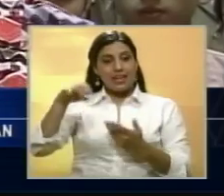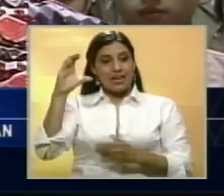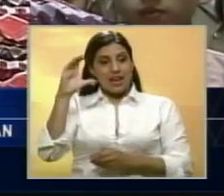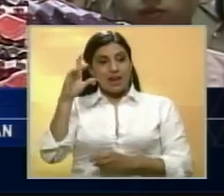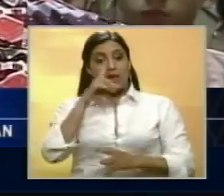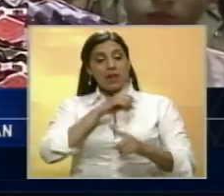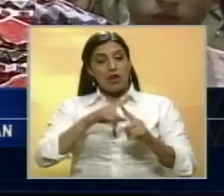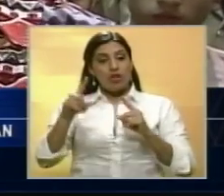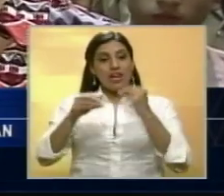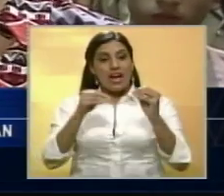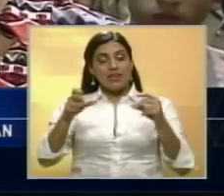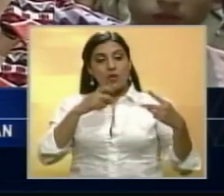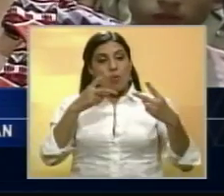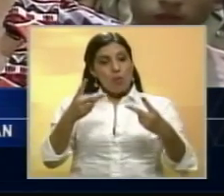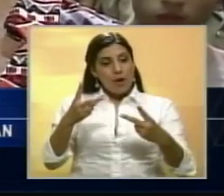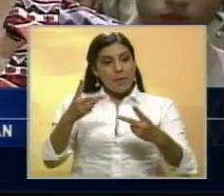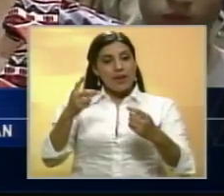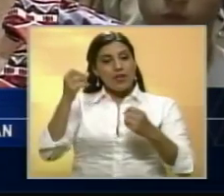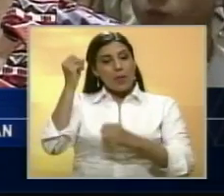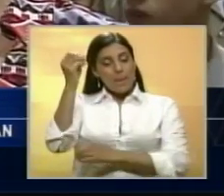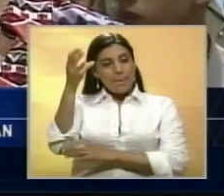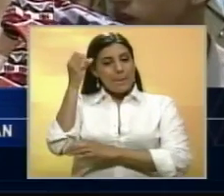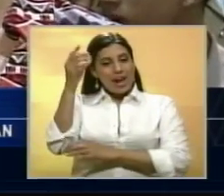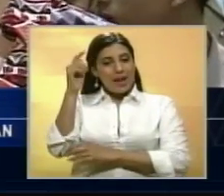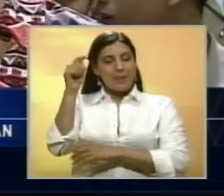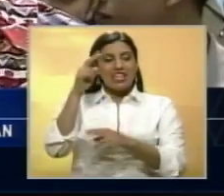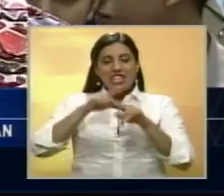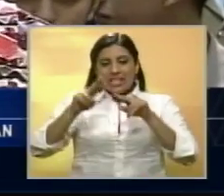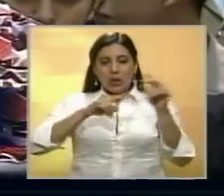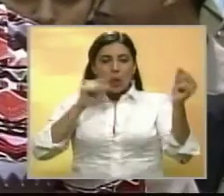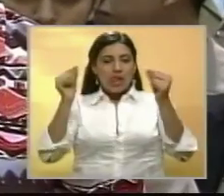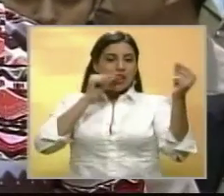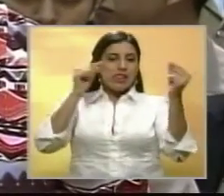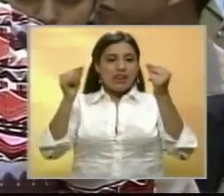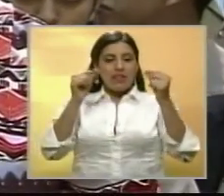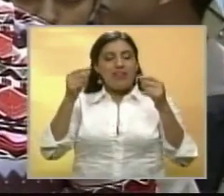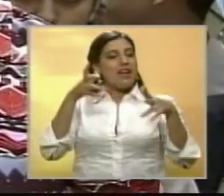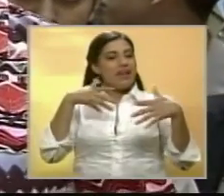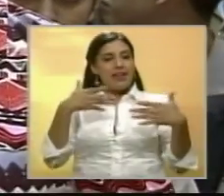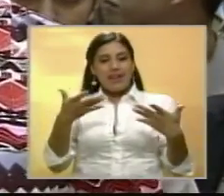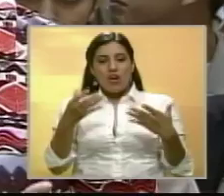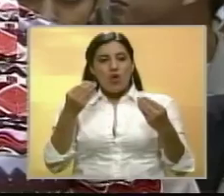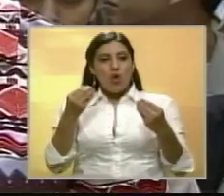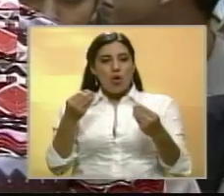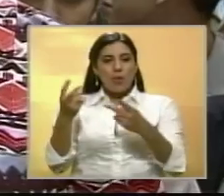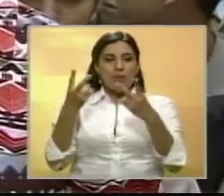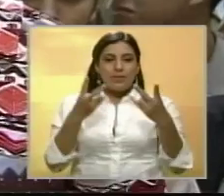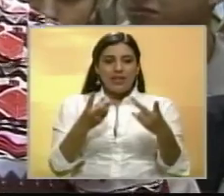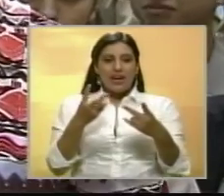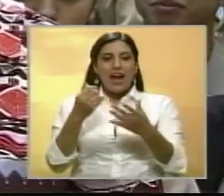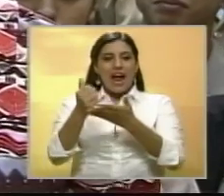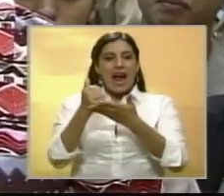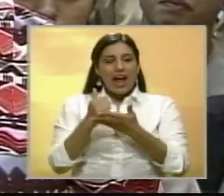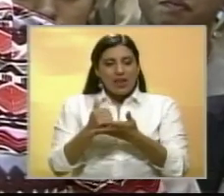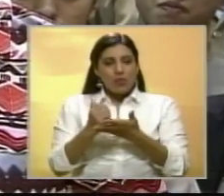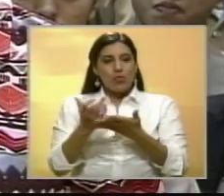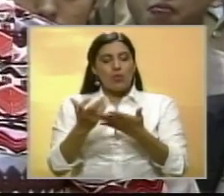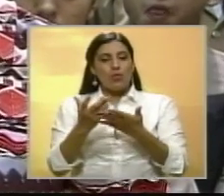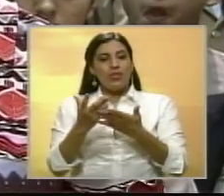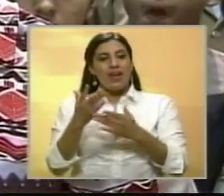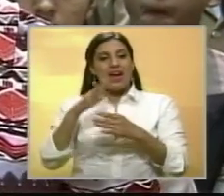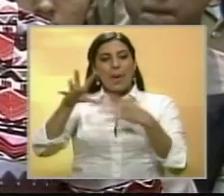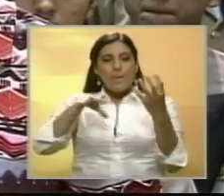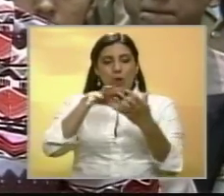Caracas, y están realizando un parlamentarismo infantil. Ahí están debatiendo cómo recibir ayuda ante